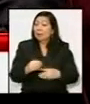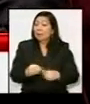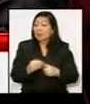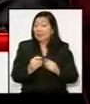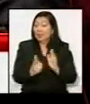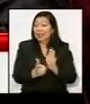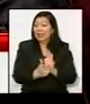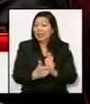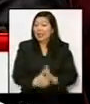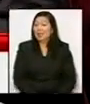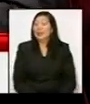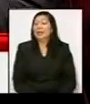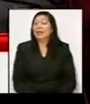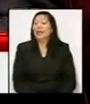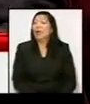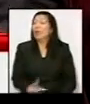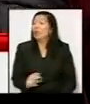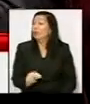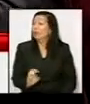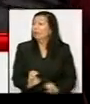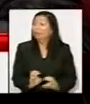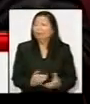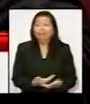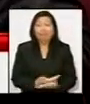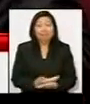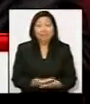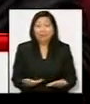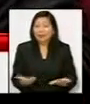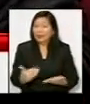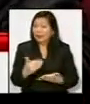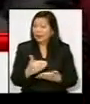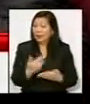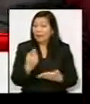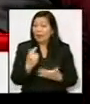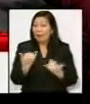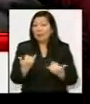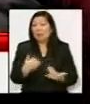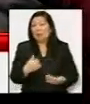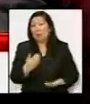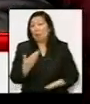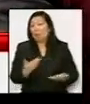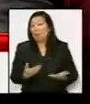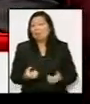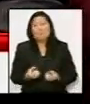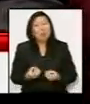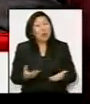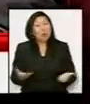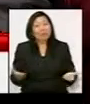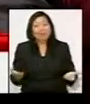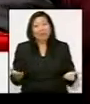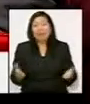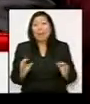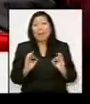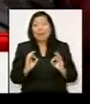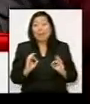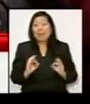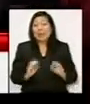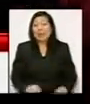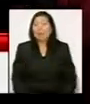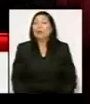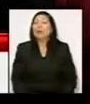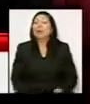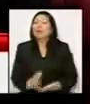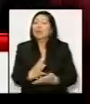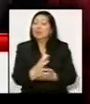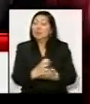de legalidad y no lo hemos hecho no tenemos calendario para eso a mí me parece un fusil de verdad muy peligroso que